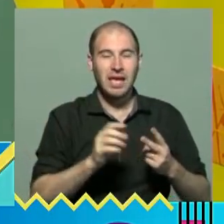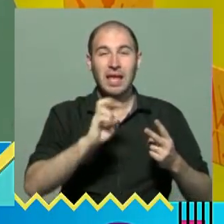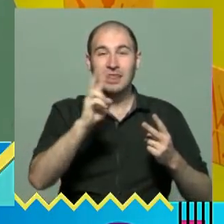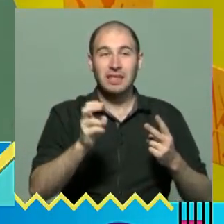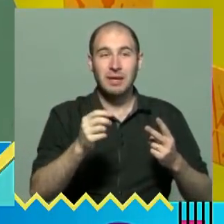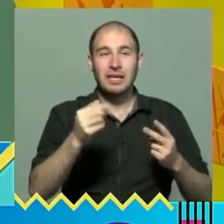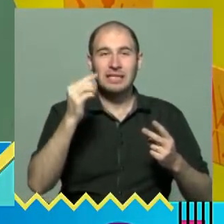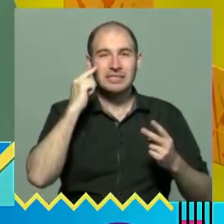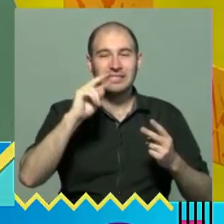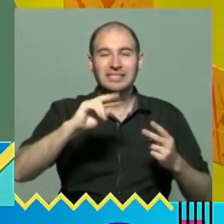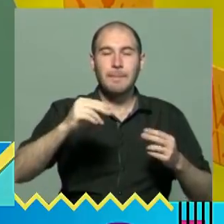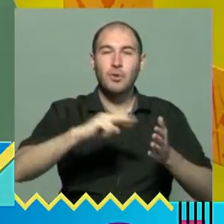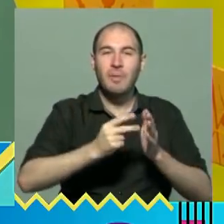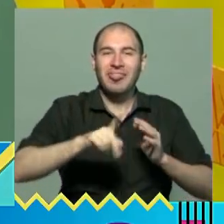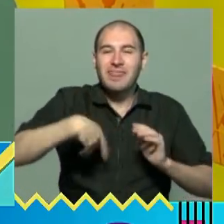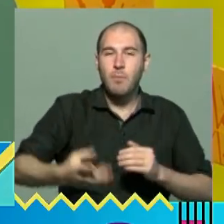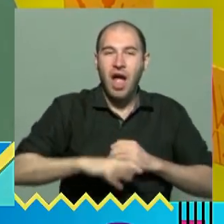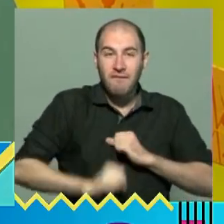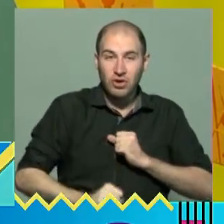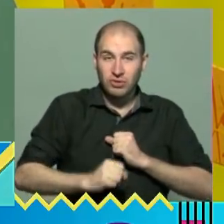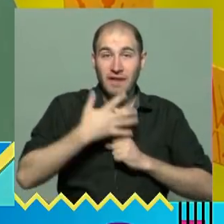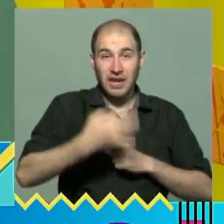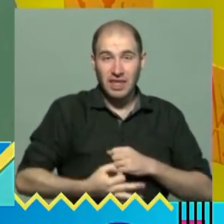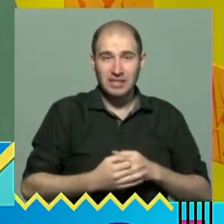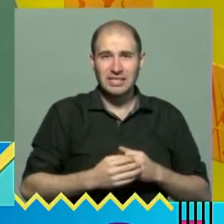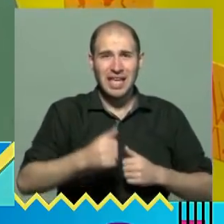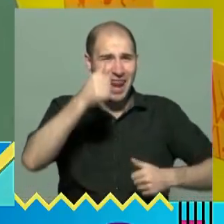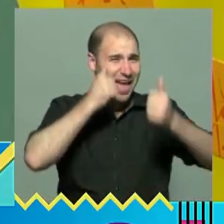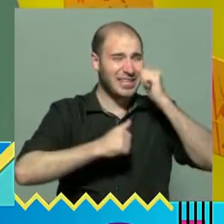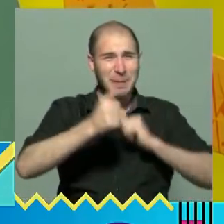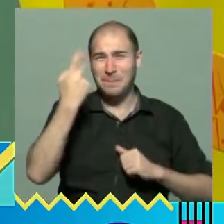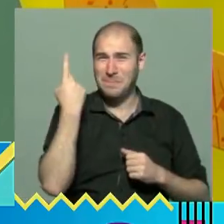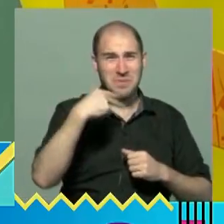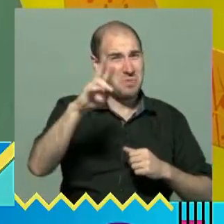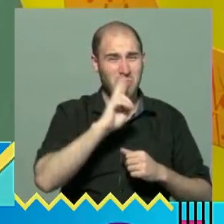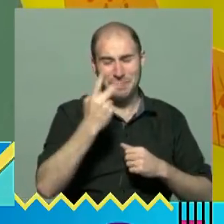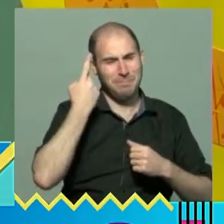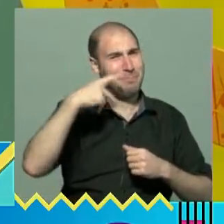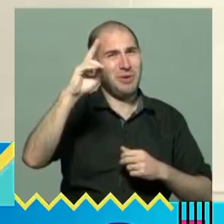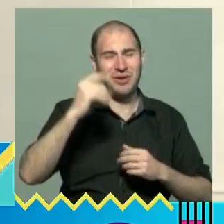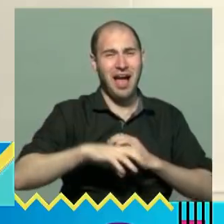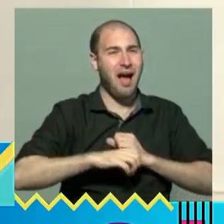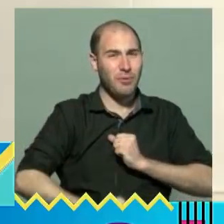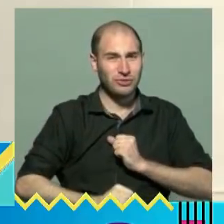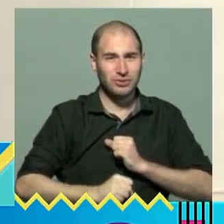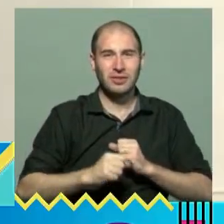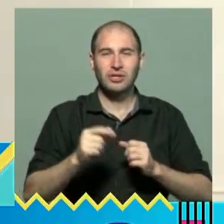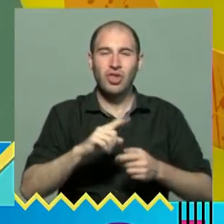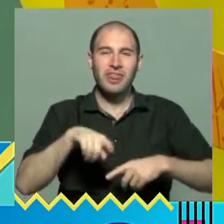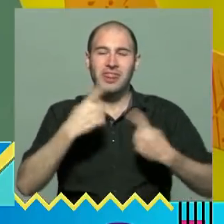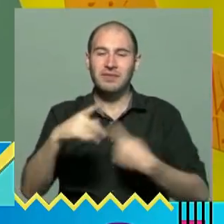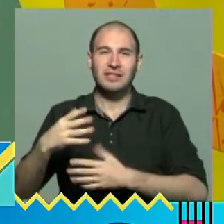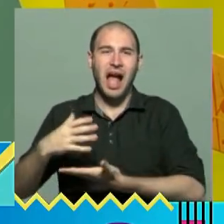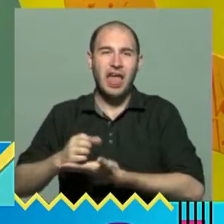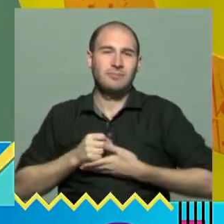tema del síndrome posaborto, que existe y es real. Y es un daño mayor para el de la mujer, el de abortar, que el de poder dar a un niño